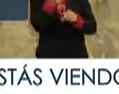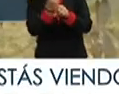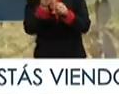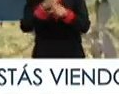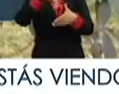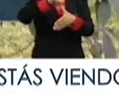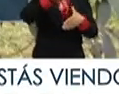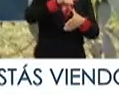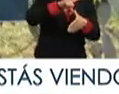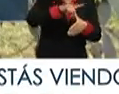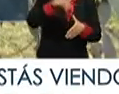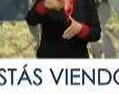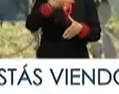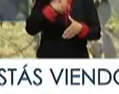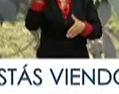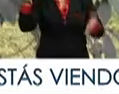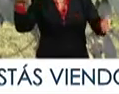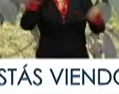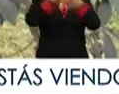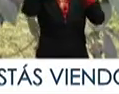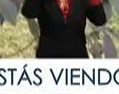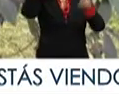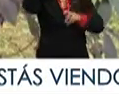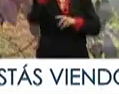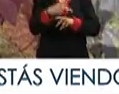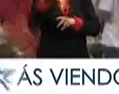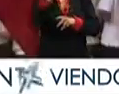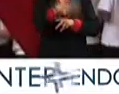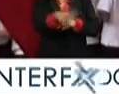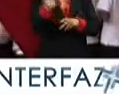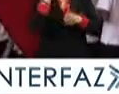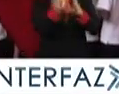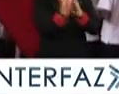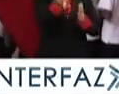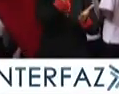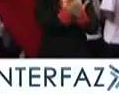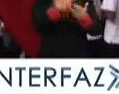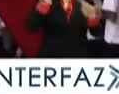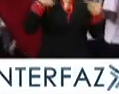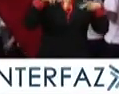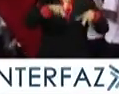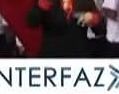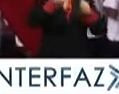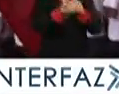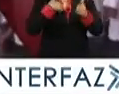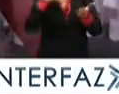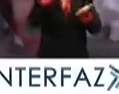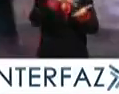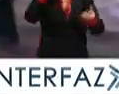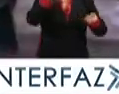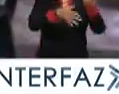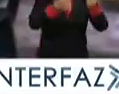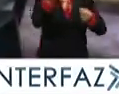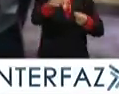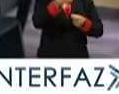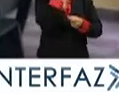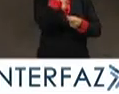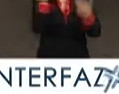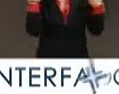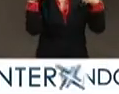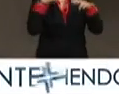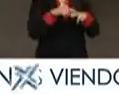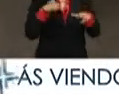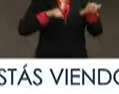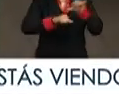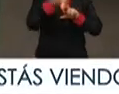de América Latina que llevan el nombre de México, sus próceres o ciudades representativas a través de incentivos entre sus estudiantes y